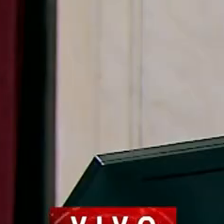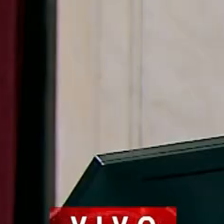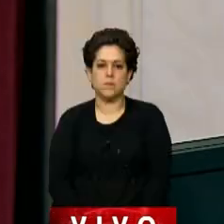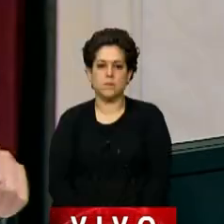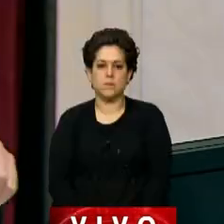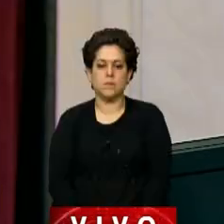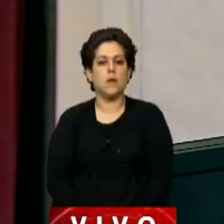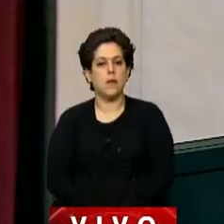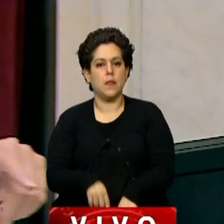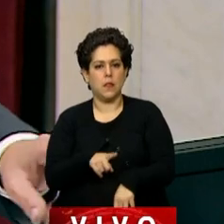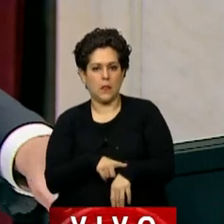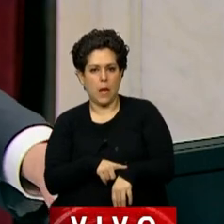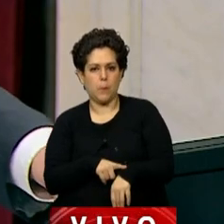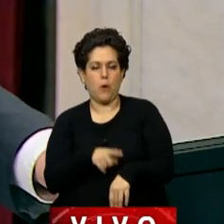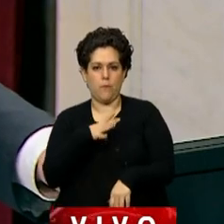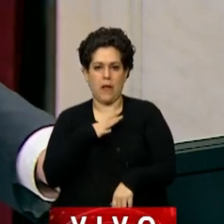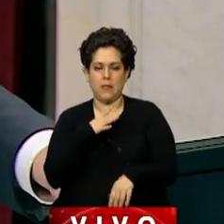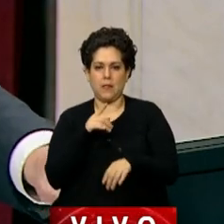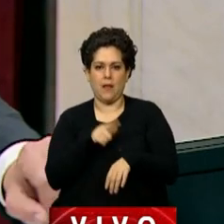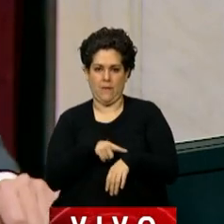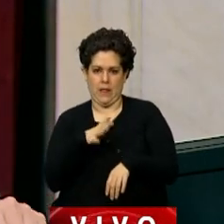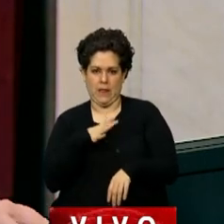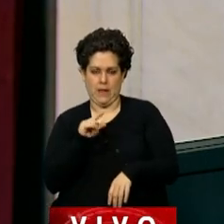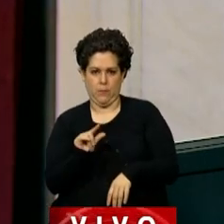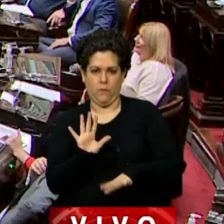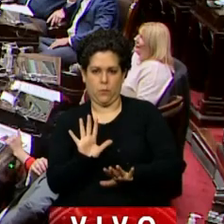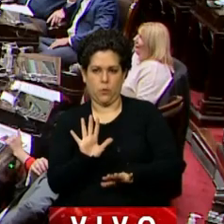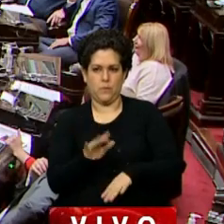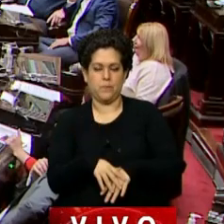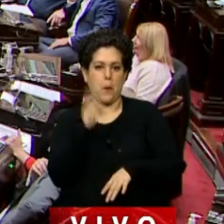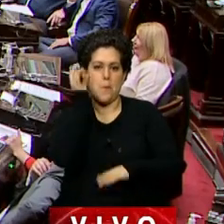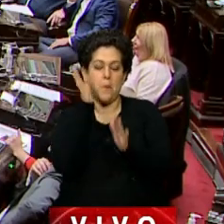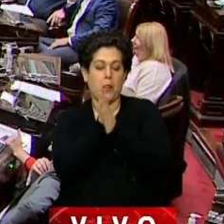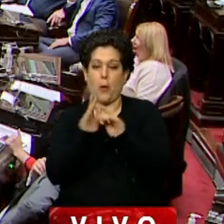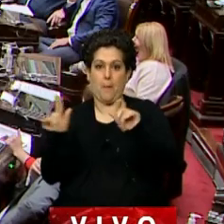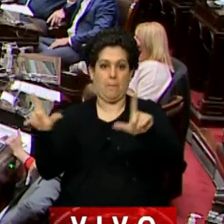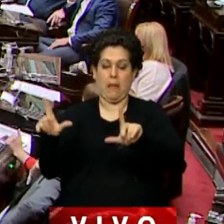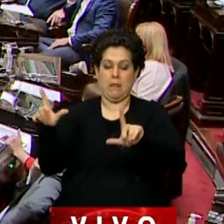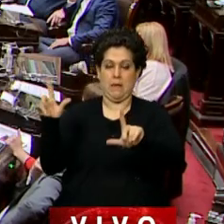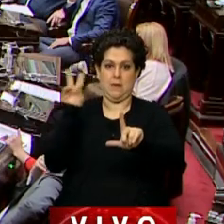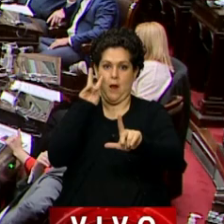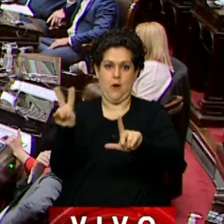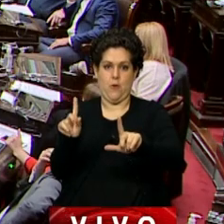Tiempo. No terminó el tiempo. Perdón, no, es que me tapó la pantalla el...